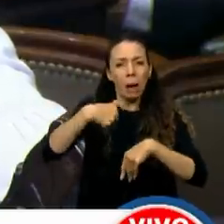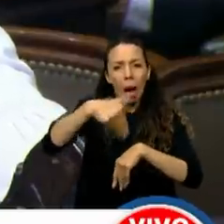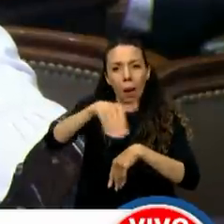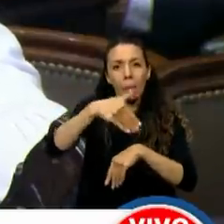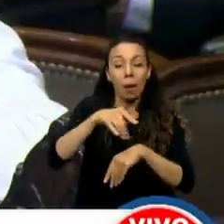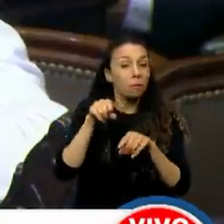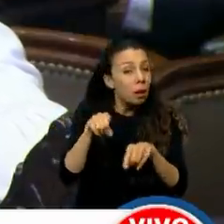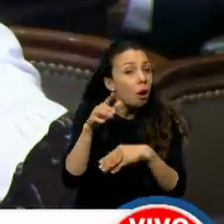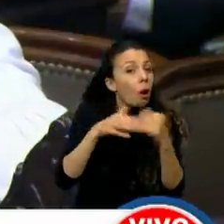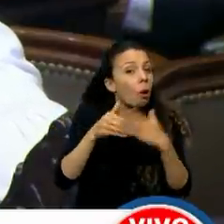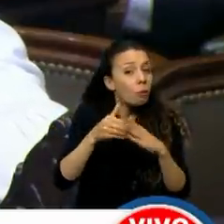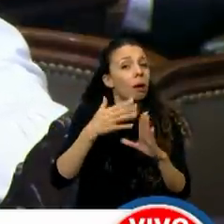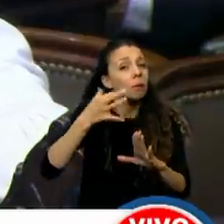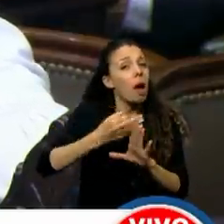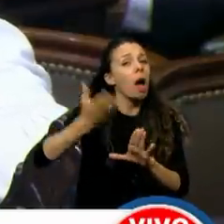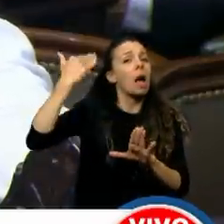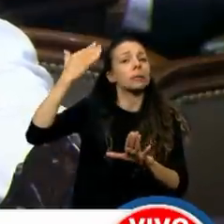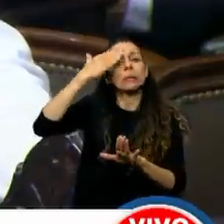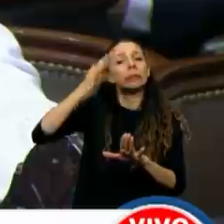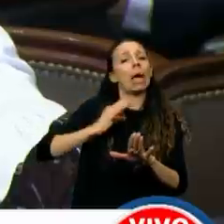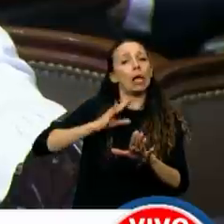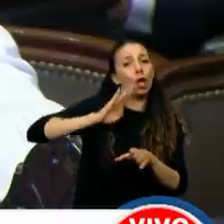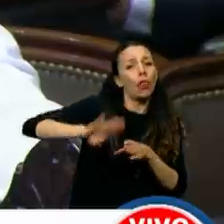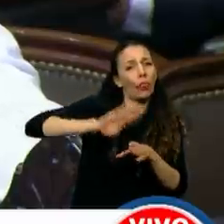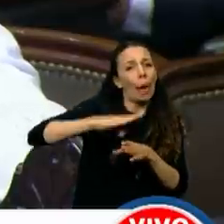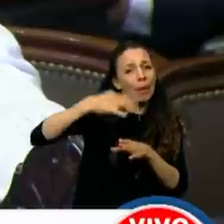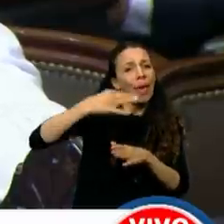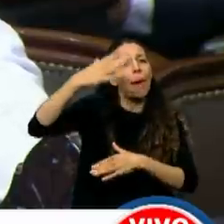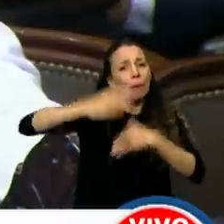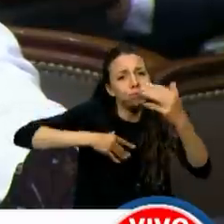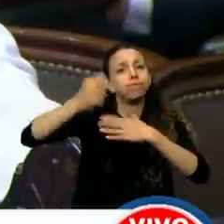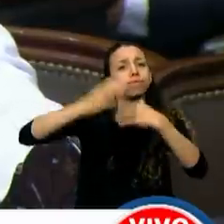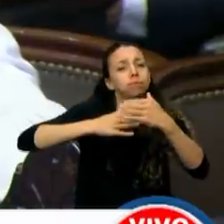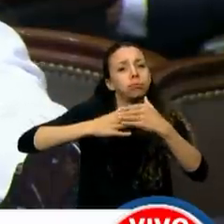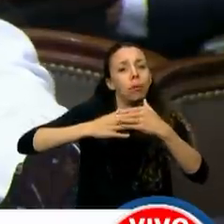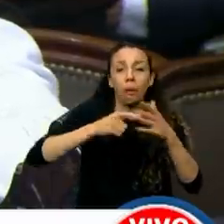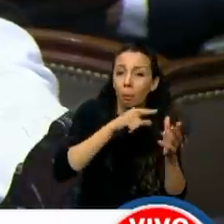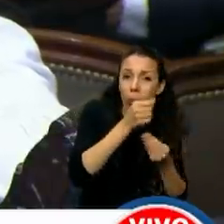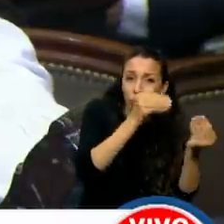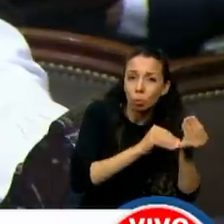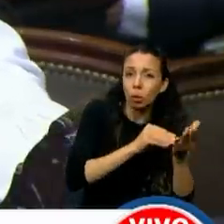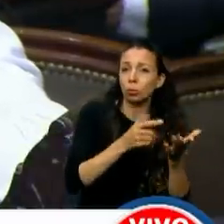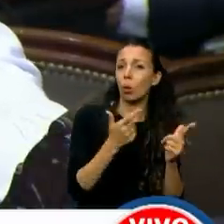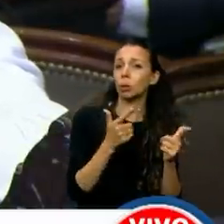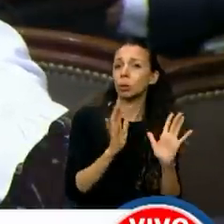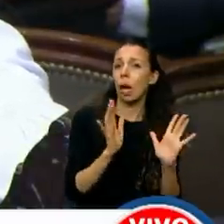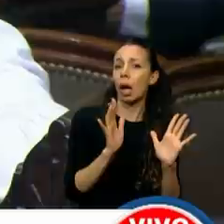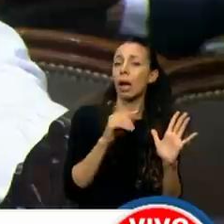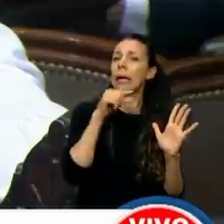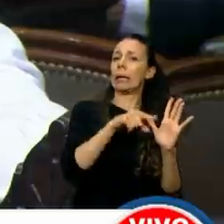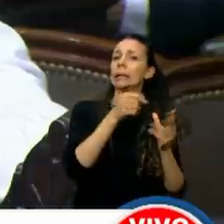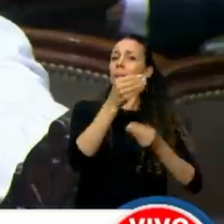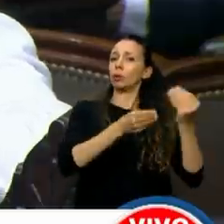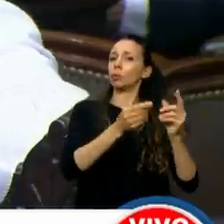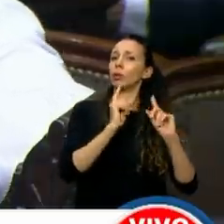más de 15 años y que claramente no están contempladas en este presupuesto y en el camino se quedaron en este presupuesto que hoy estamos